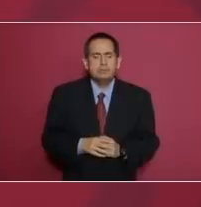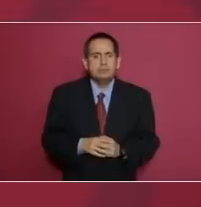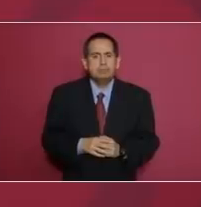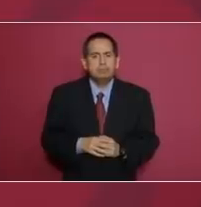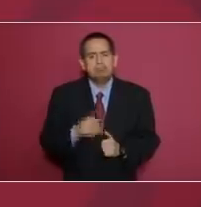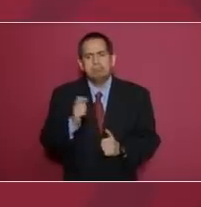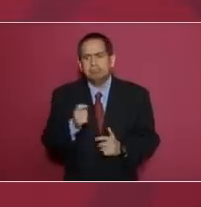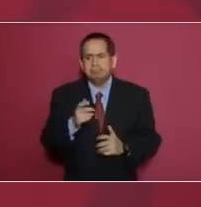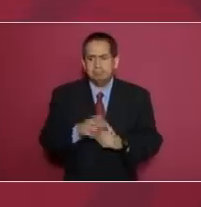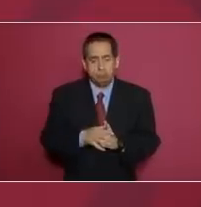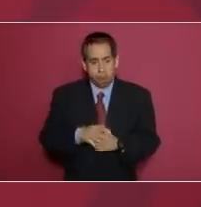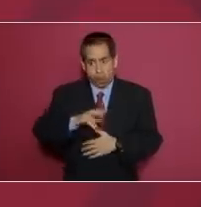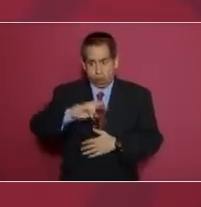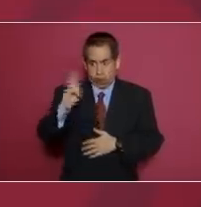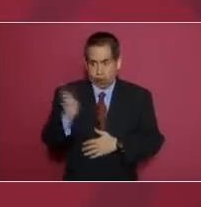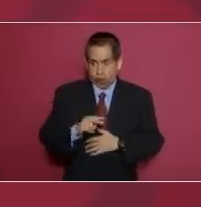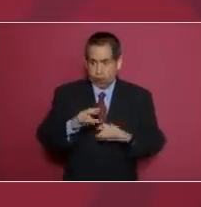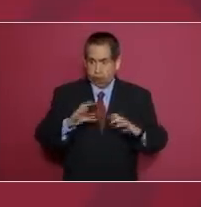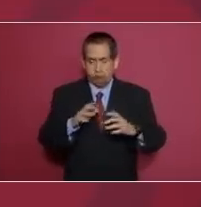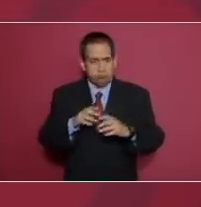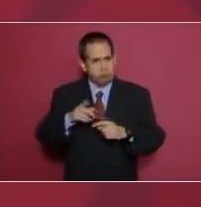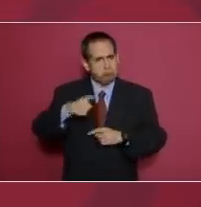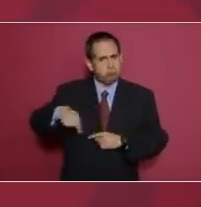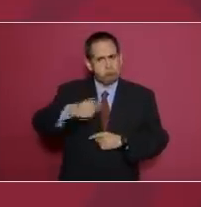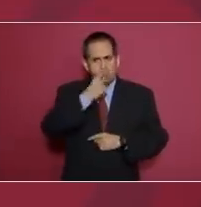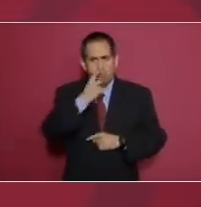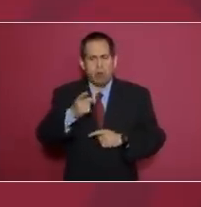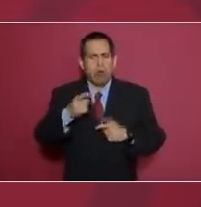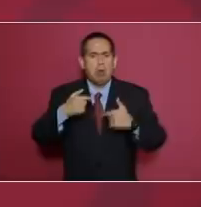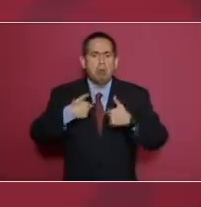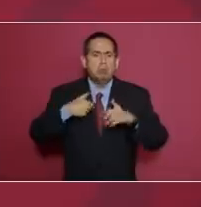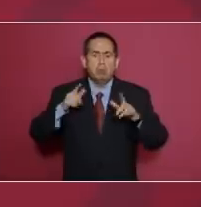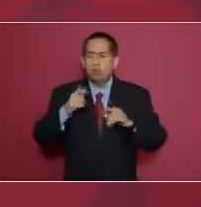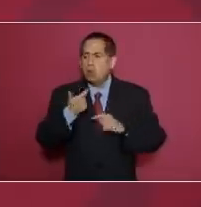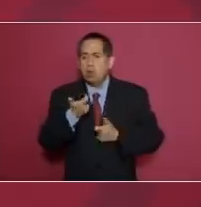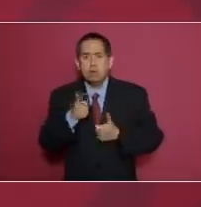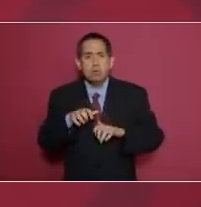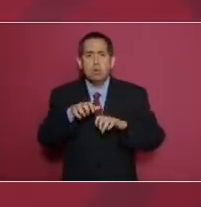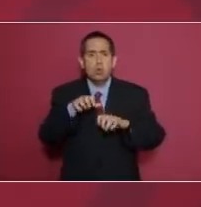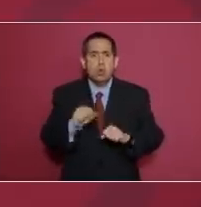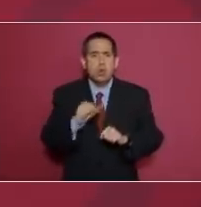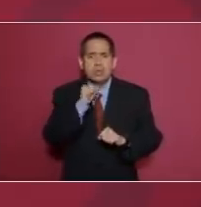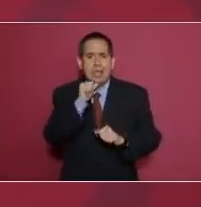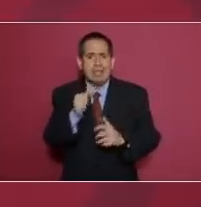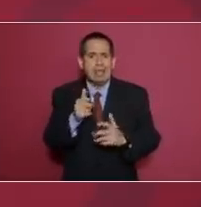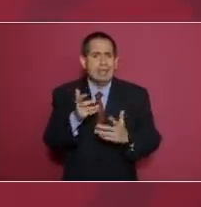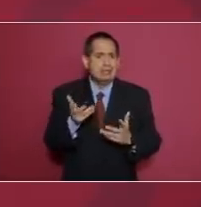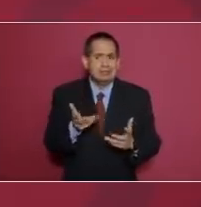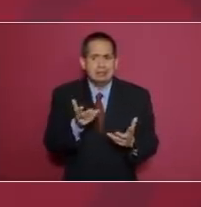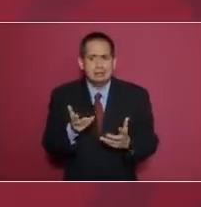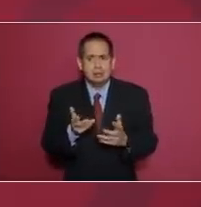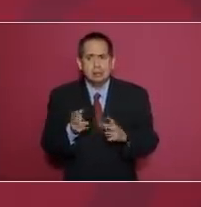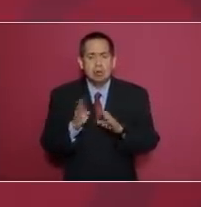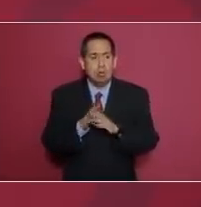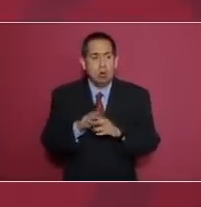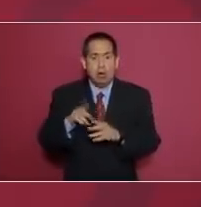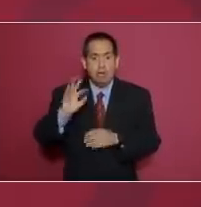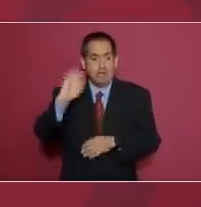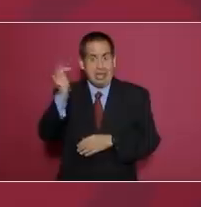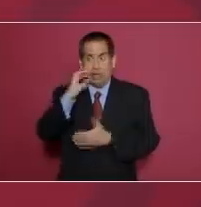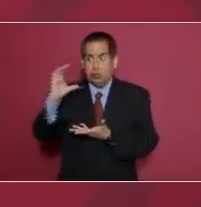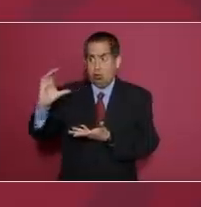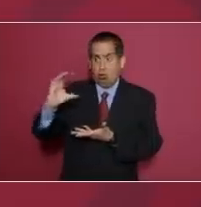porque legítimamente ellos dicen, no nos alcanza lo que transfiere la